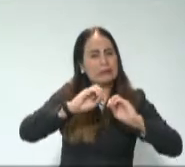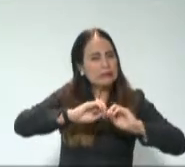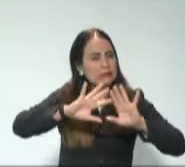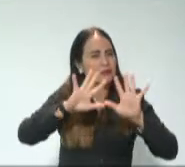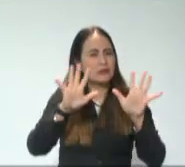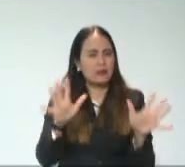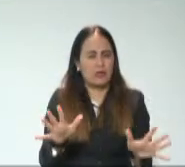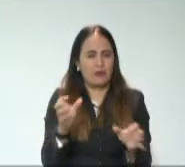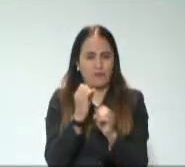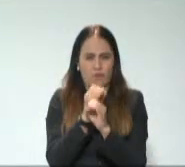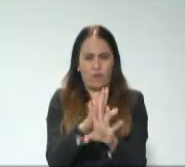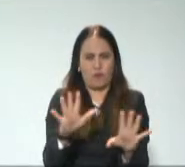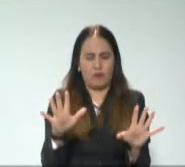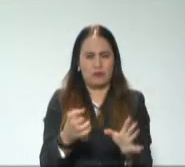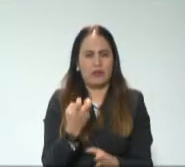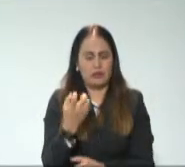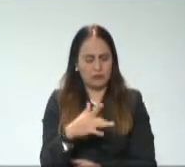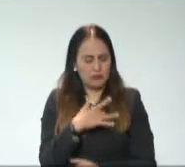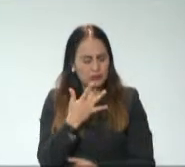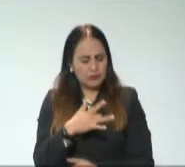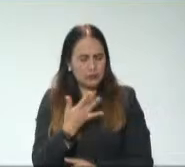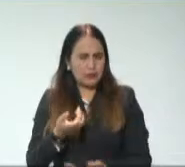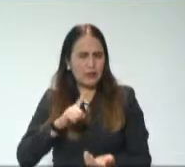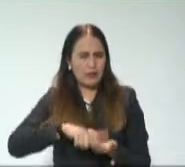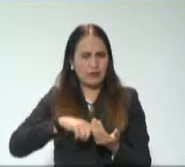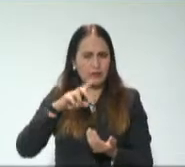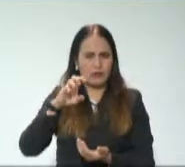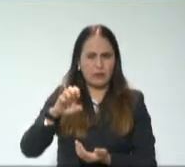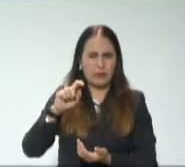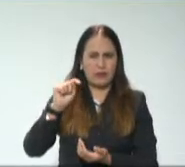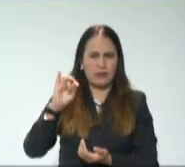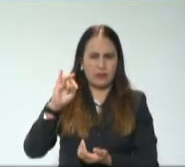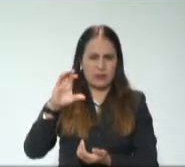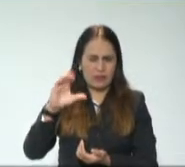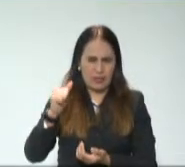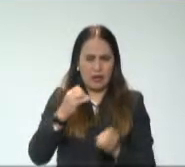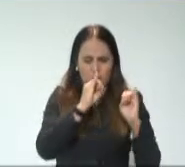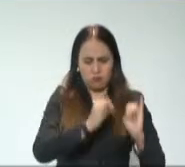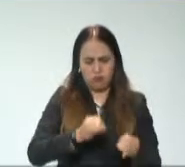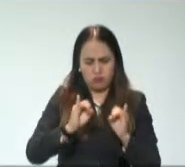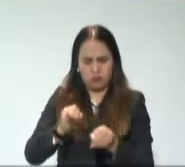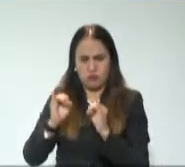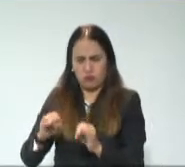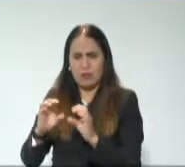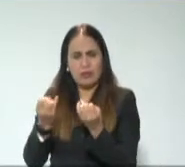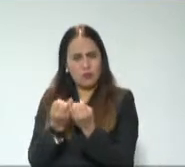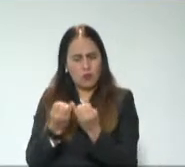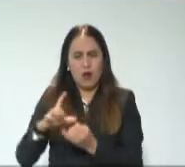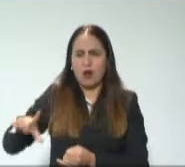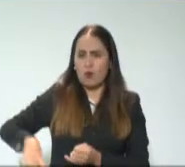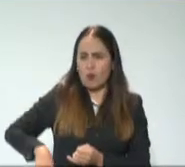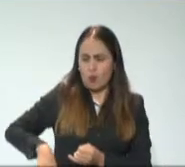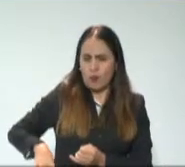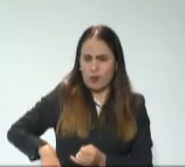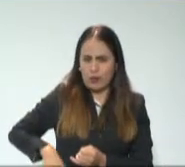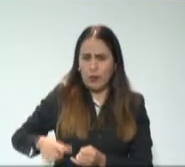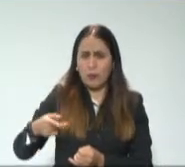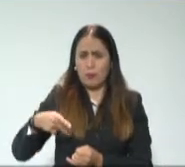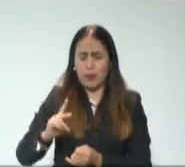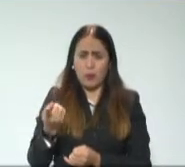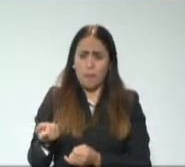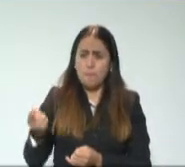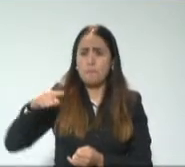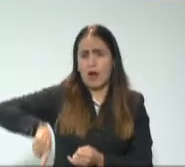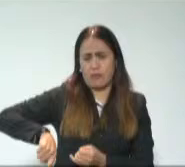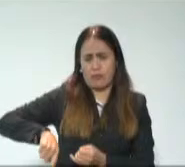es no solamente una convicción ética individual y de gobierno sino es un imperativo técnico un imperativo